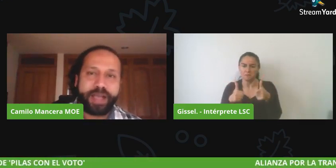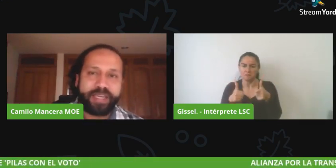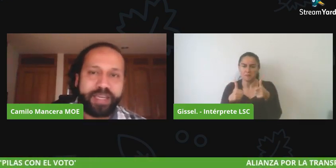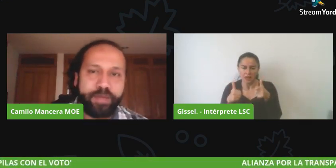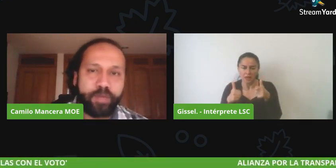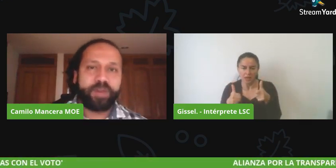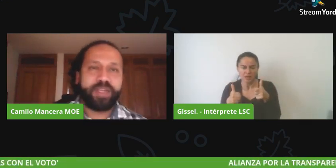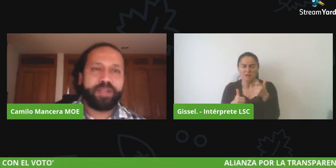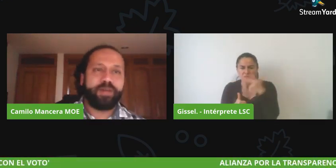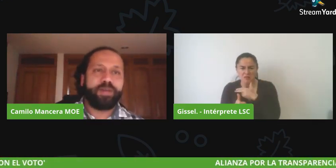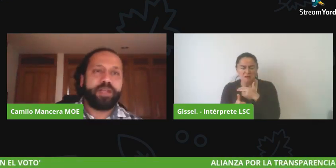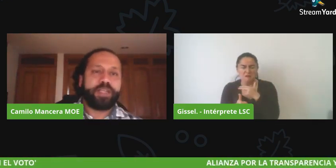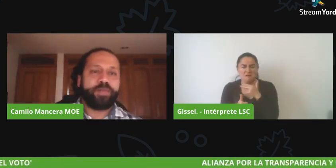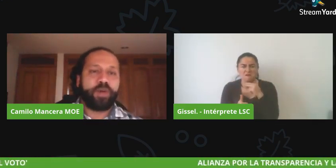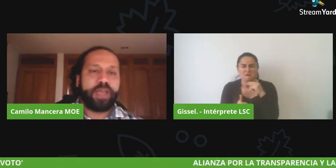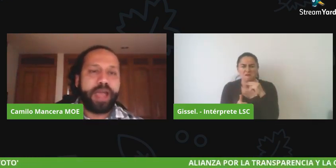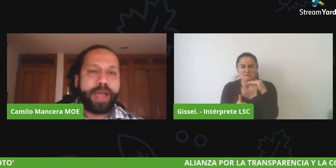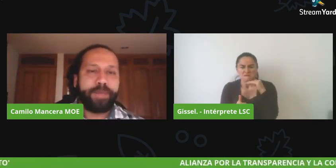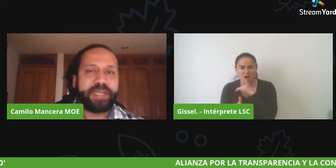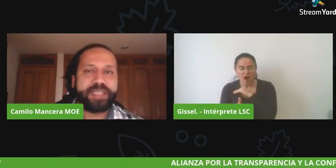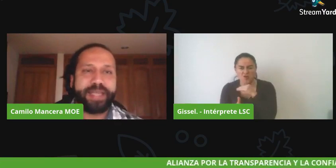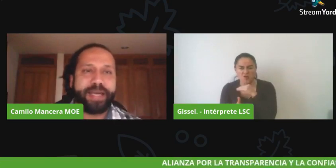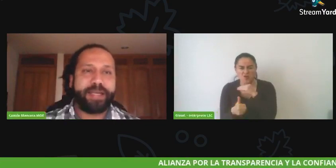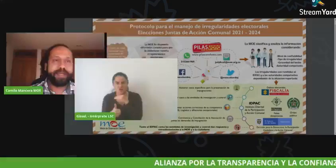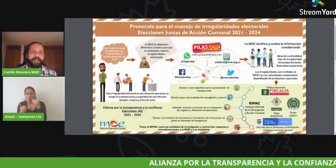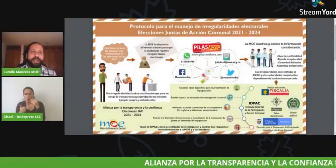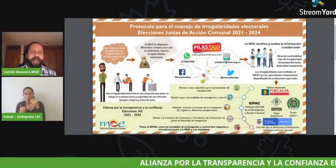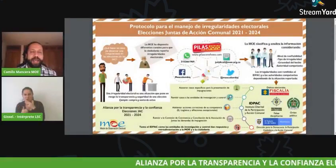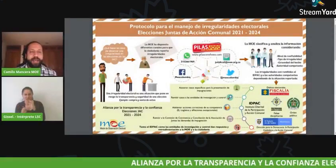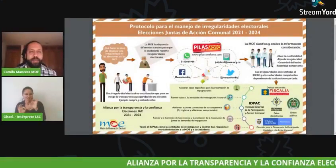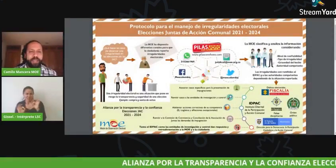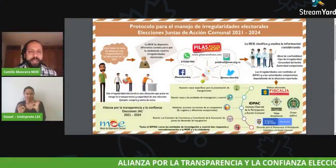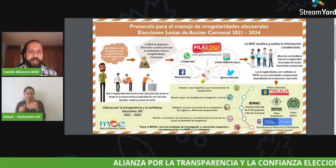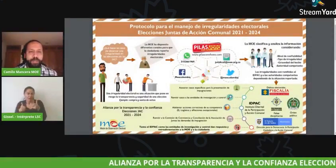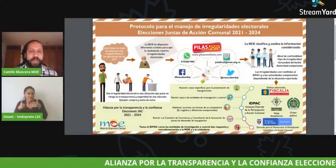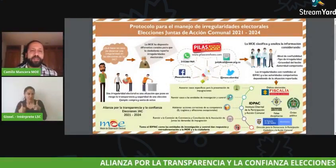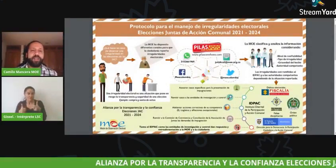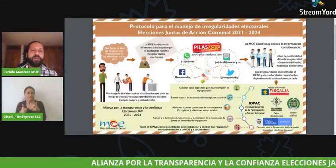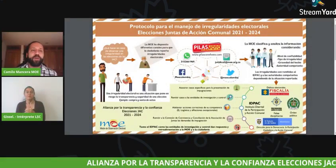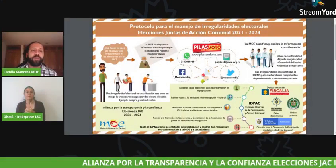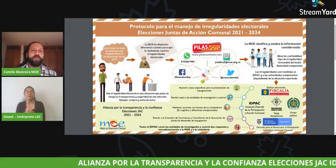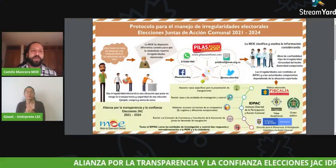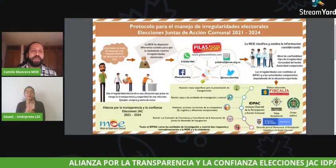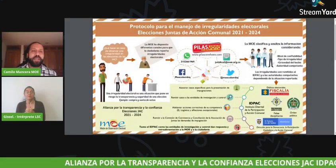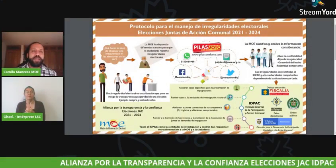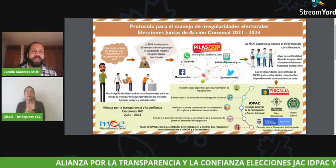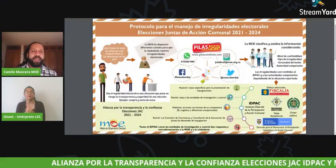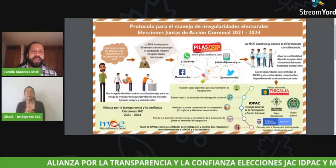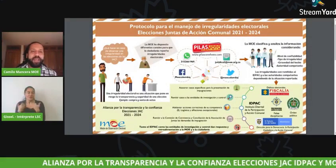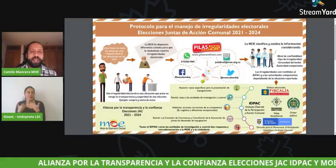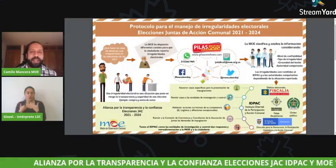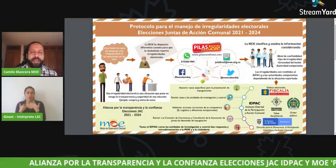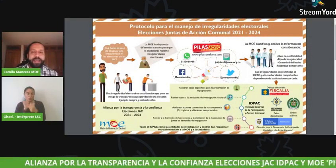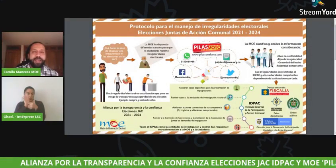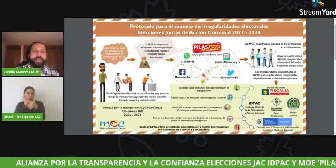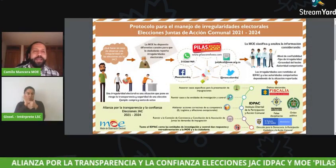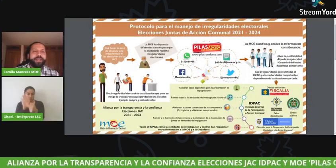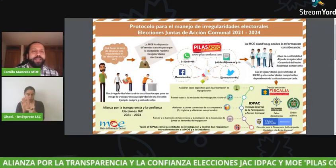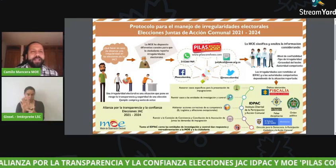aquí muy contento les voy a presentar la herramienta de pilas con el voto que